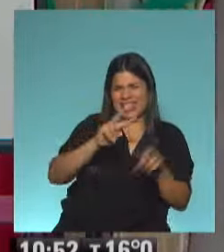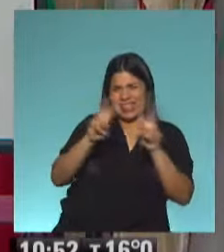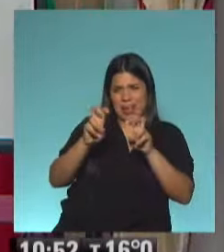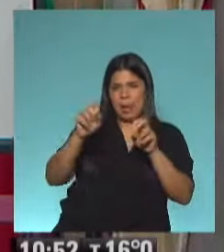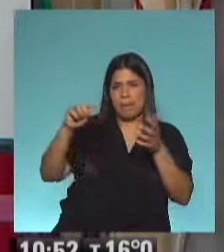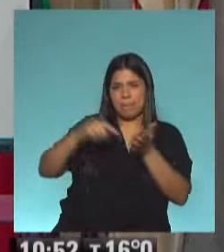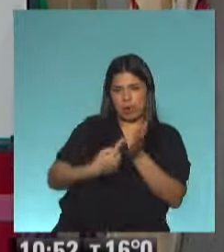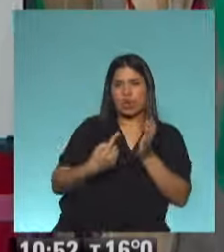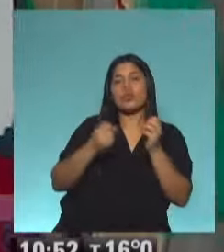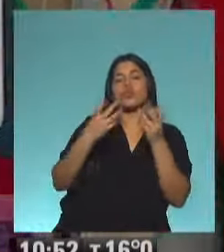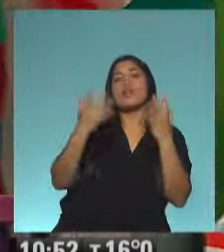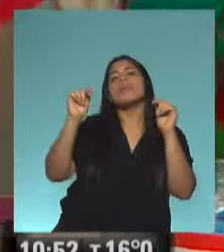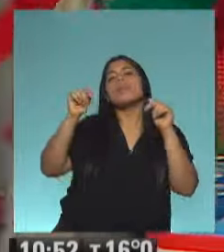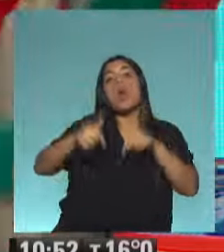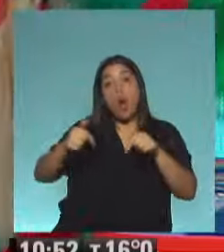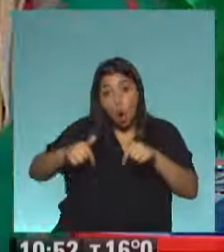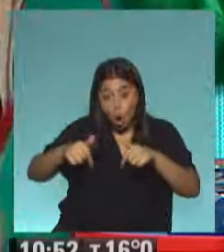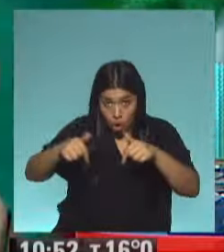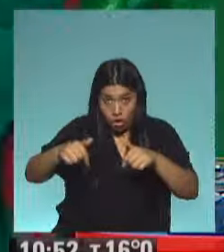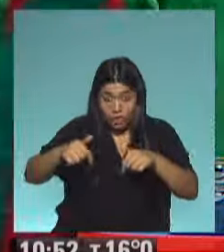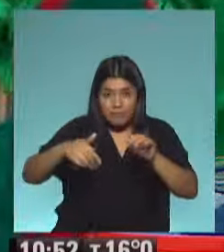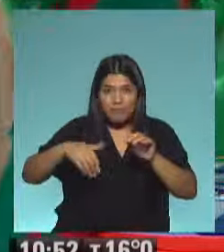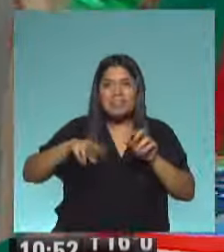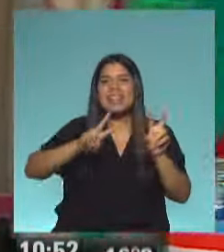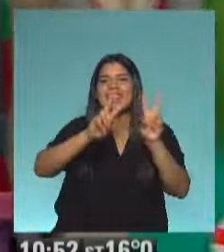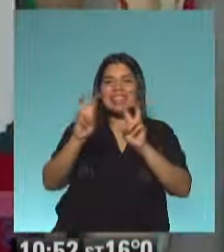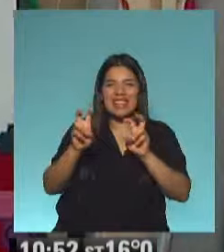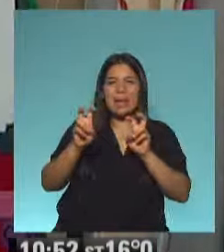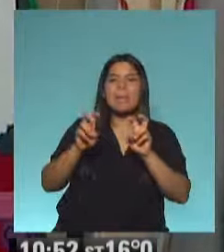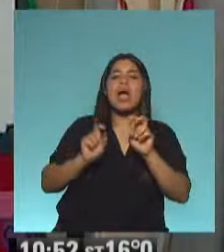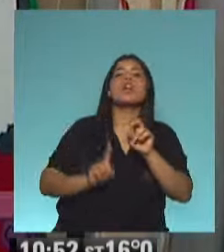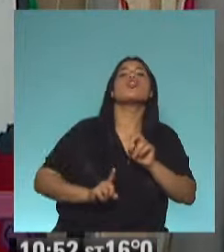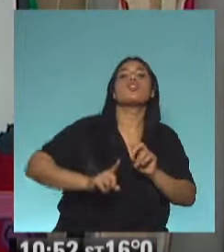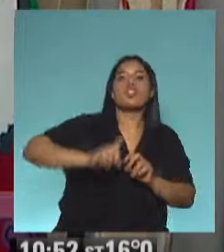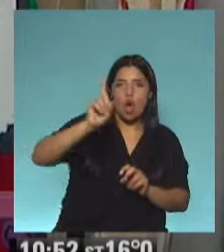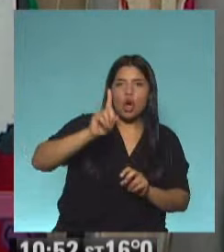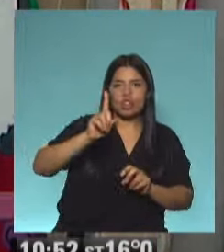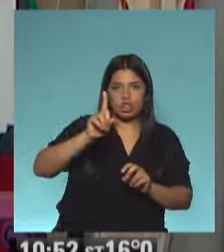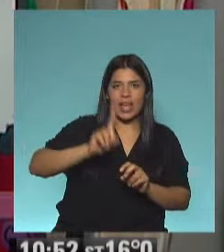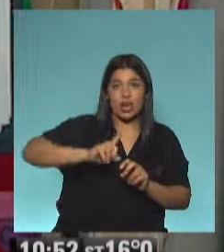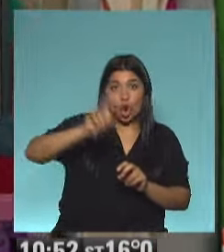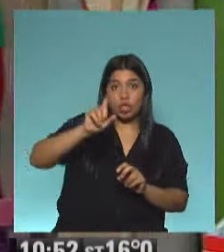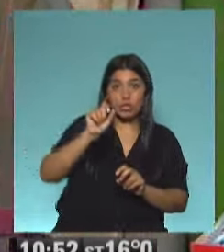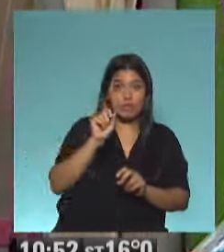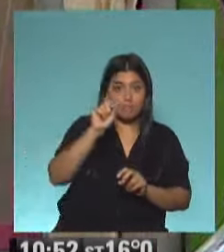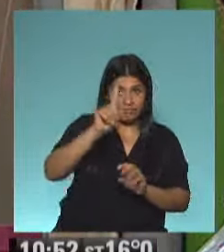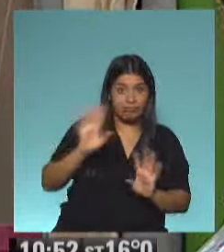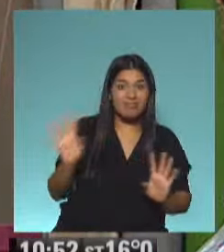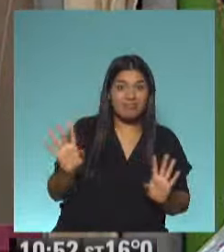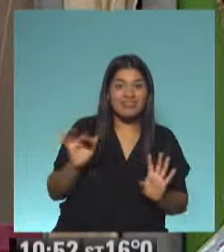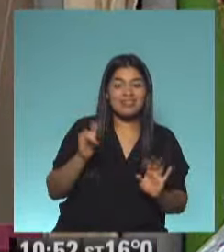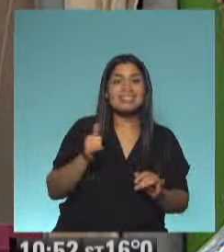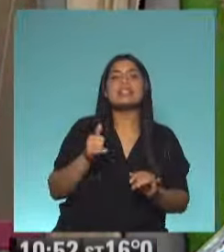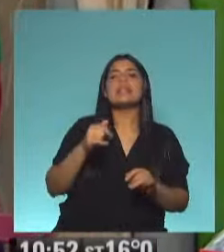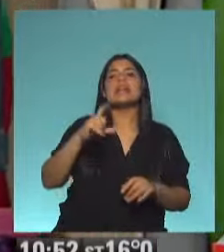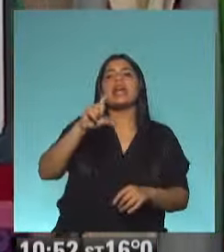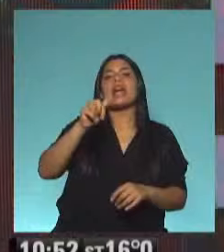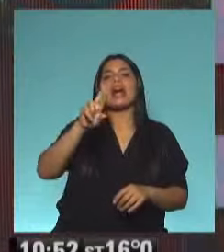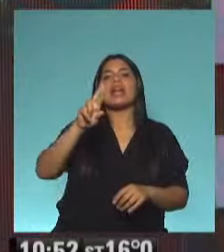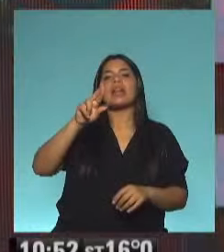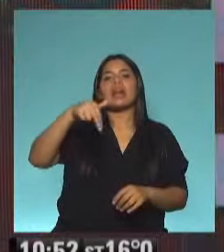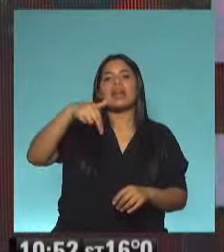bajaron los eño. Ahí está. Norteño, del noroeste argentino. Sí, conocimos el carnavalito. Hablamos del